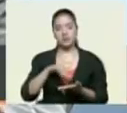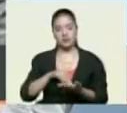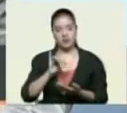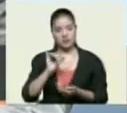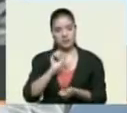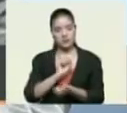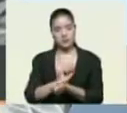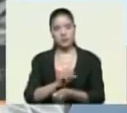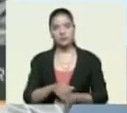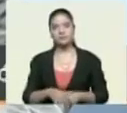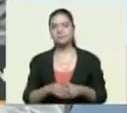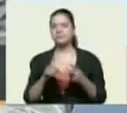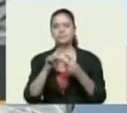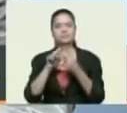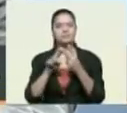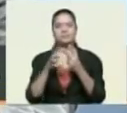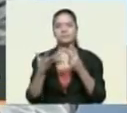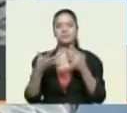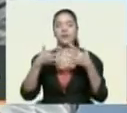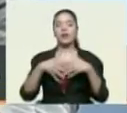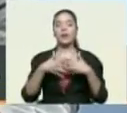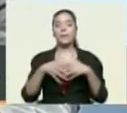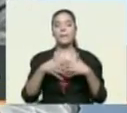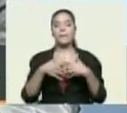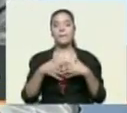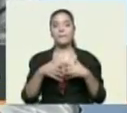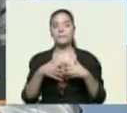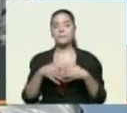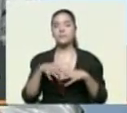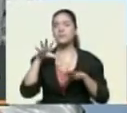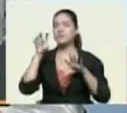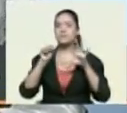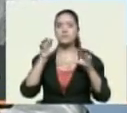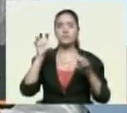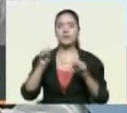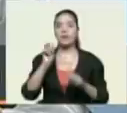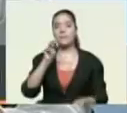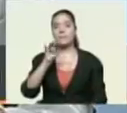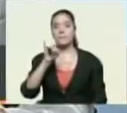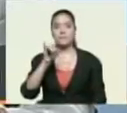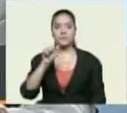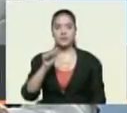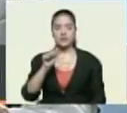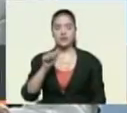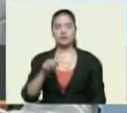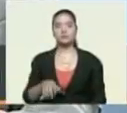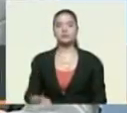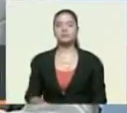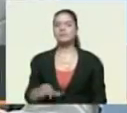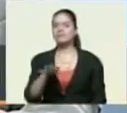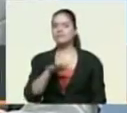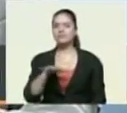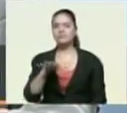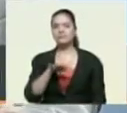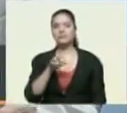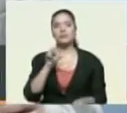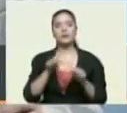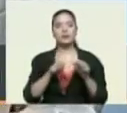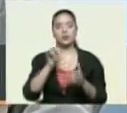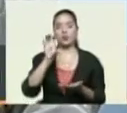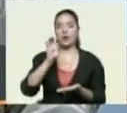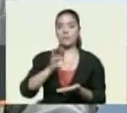Miranda, vinculadas a la empresa Importaciones Mía, compañía anónima, ubicada en el distrito